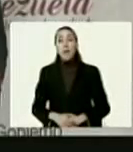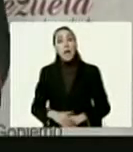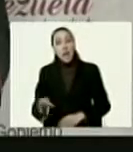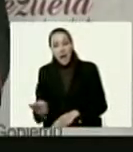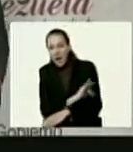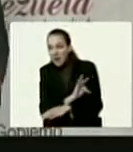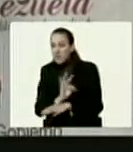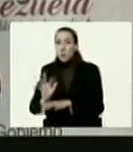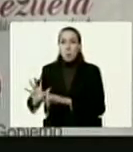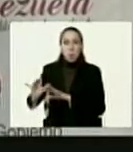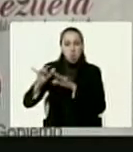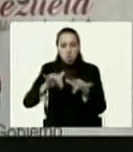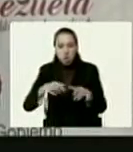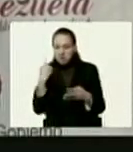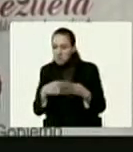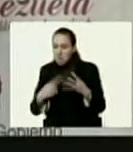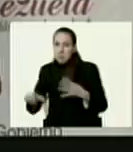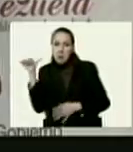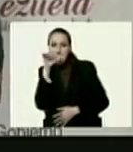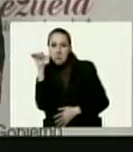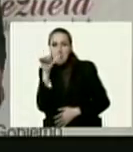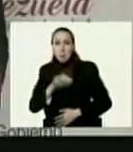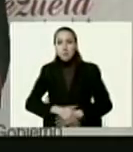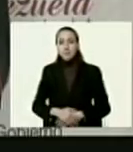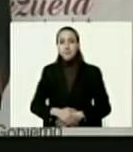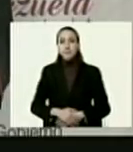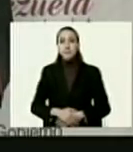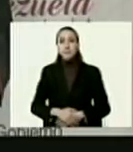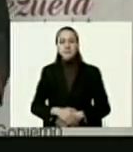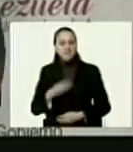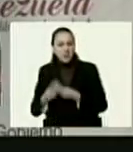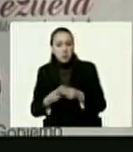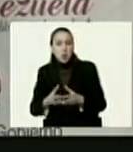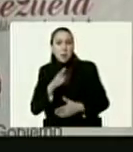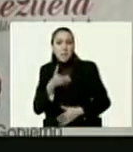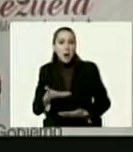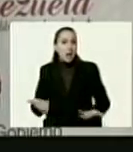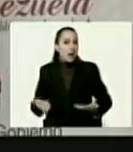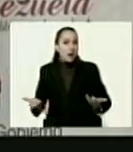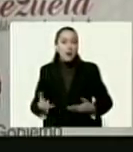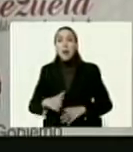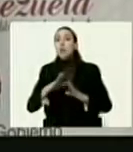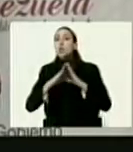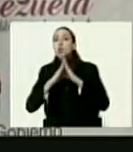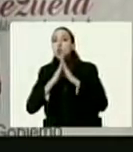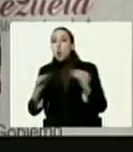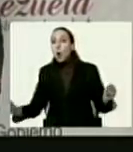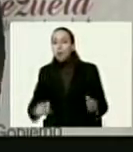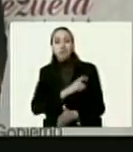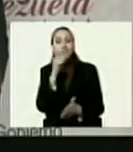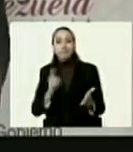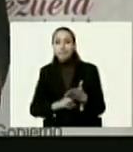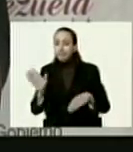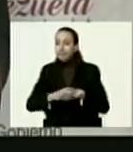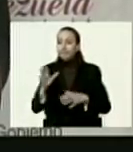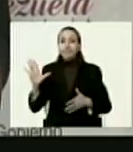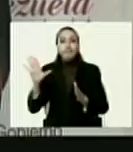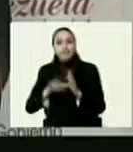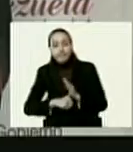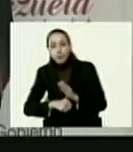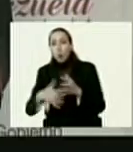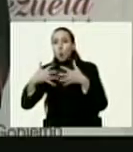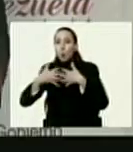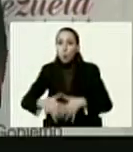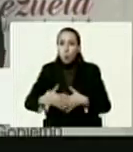de contrabando, etcétera, etcétera. ¿Qué podía salir mal? Todo. Se robaron una empresa de 8 mil millones de